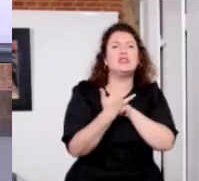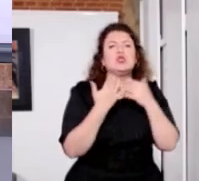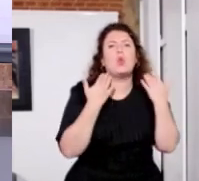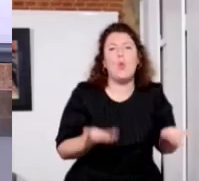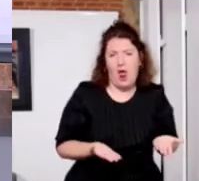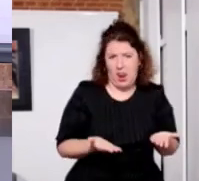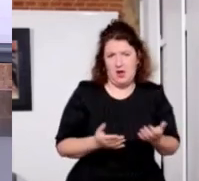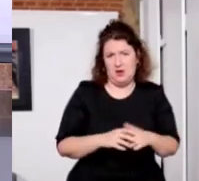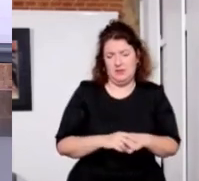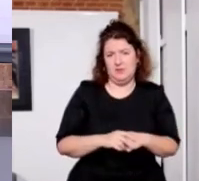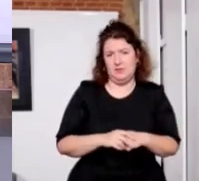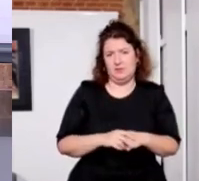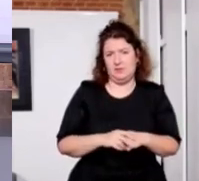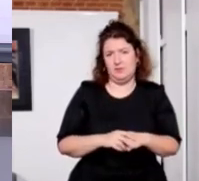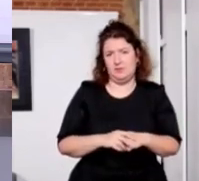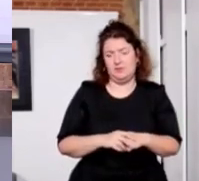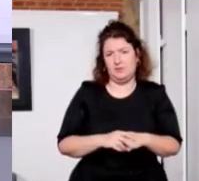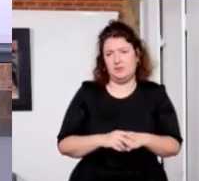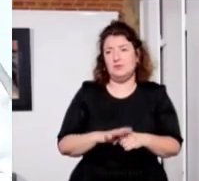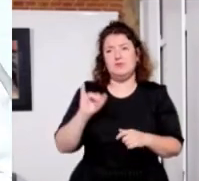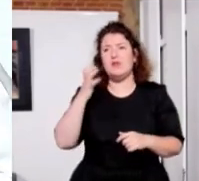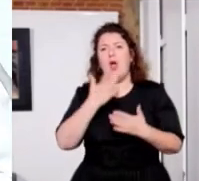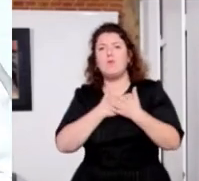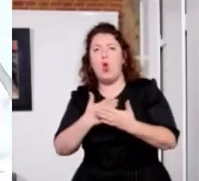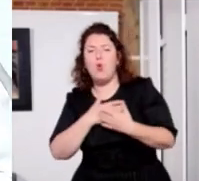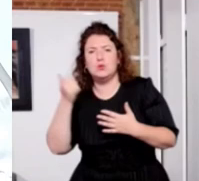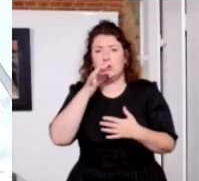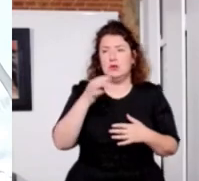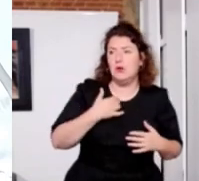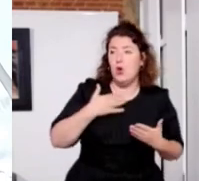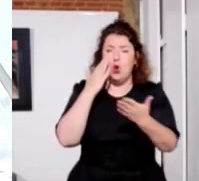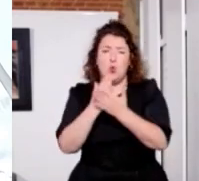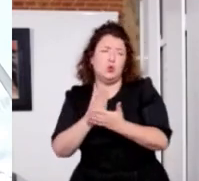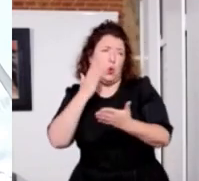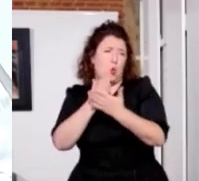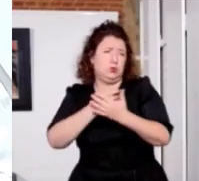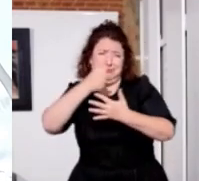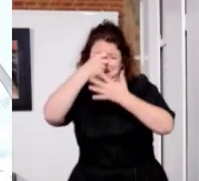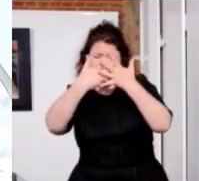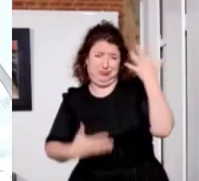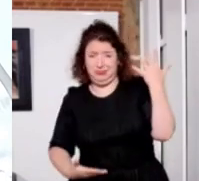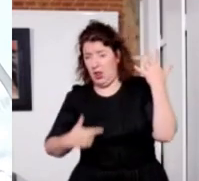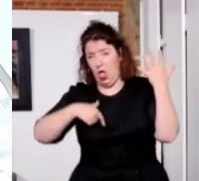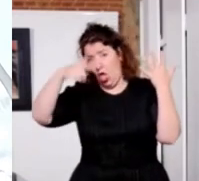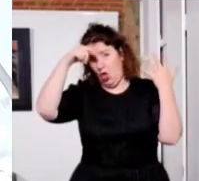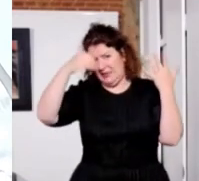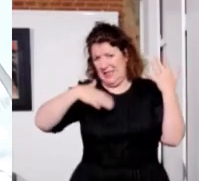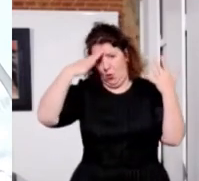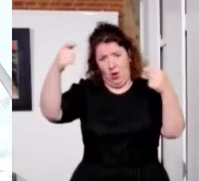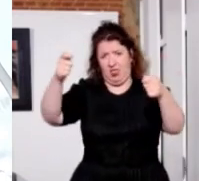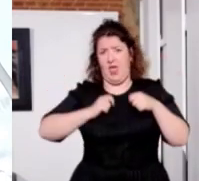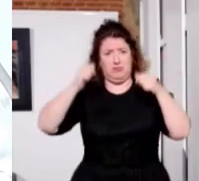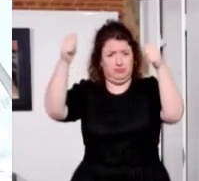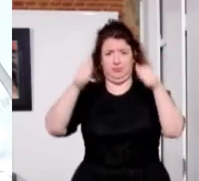¿no? Yo creo que muchas veces hay voluntarios y voluntarias que tenemos tantos cursos hechos que el doctorado lo tendríamos ya, pero